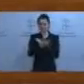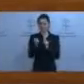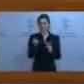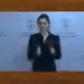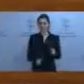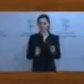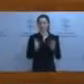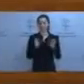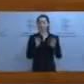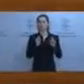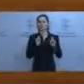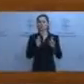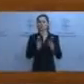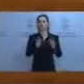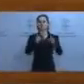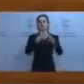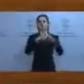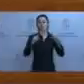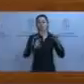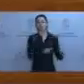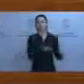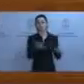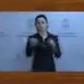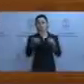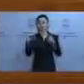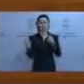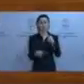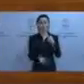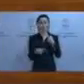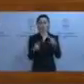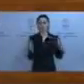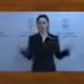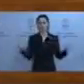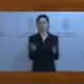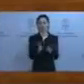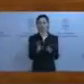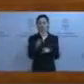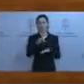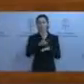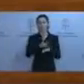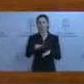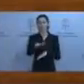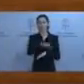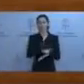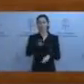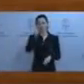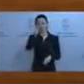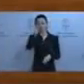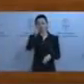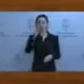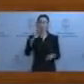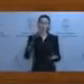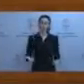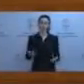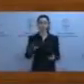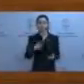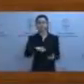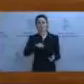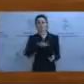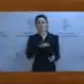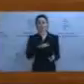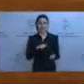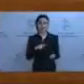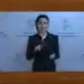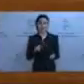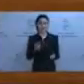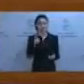Los traslados de Asturias agudizan el déficit médico en áreas comarcales. Bien, a nivel nacional ya se hacen